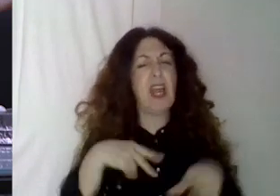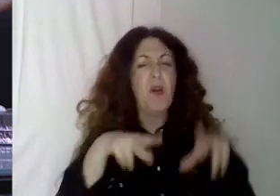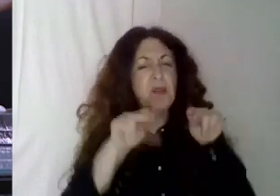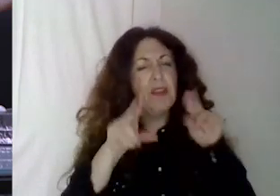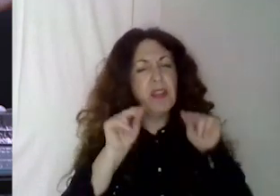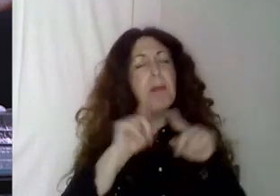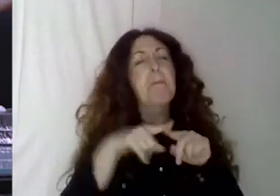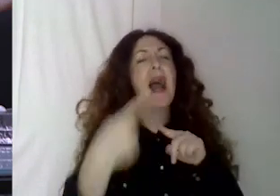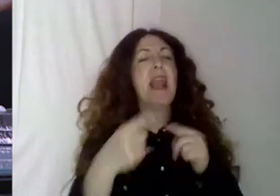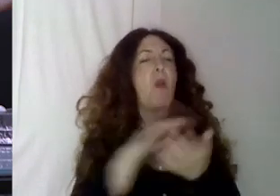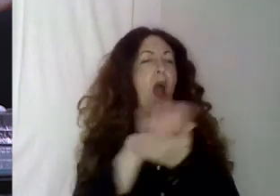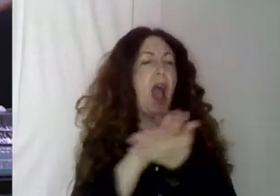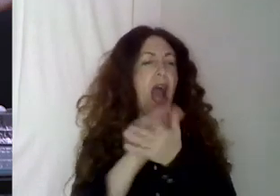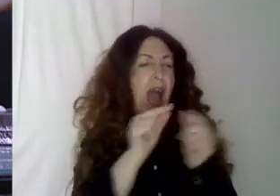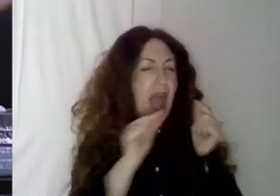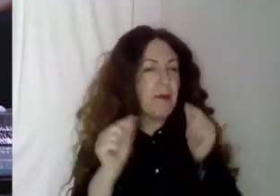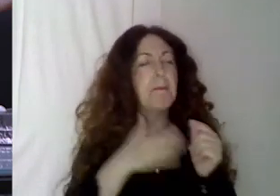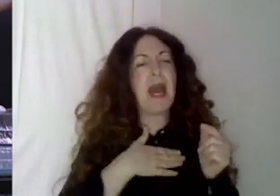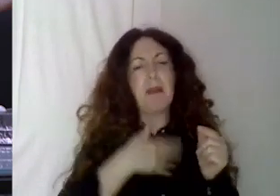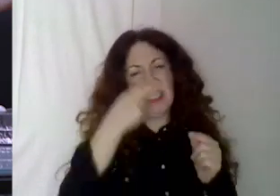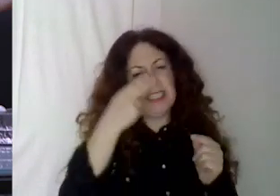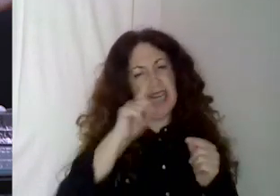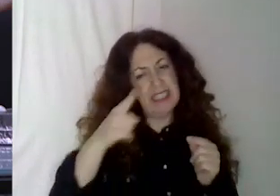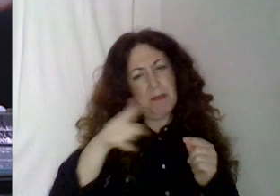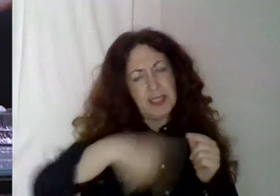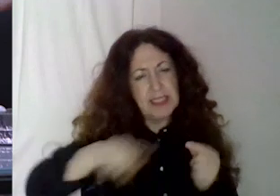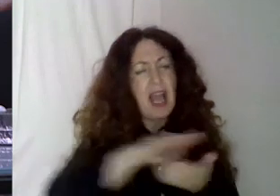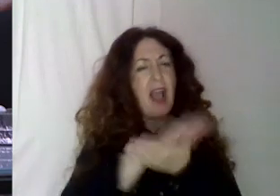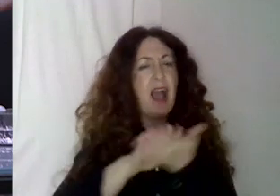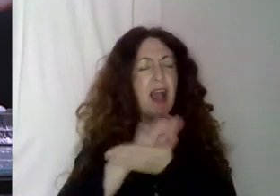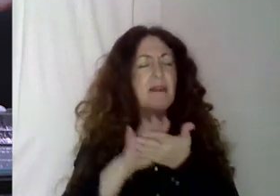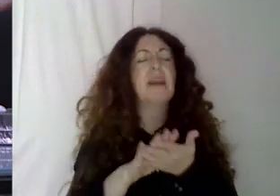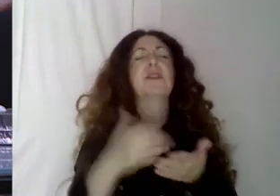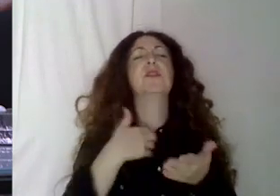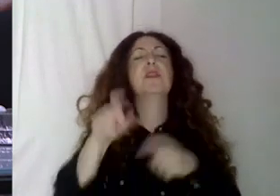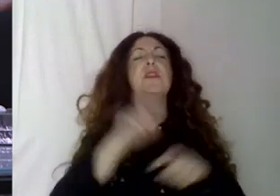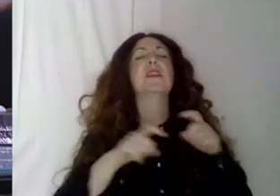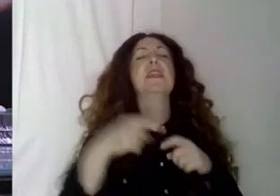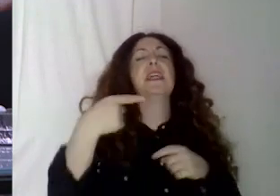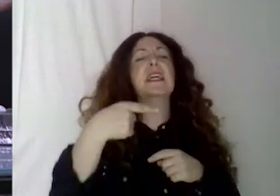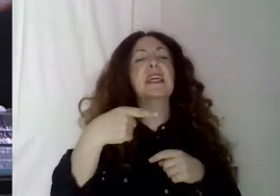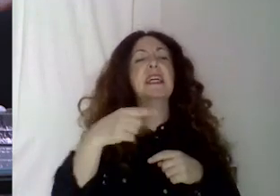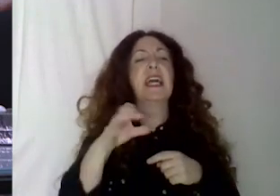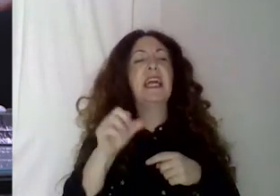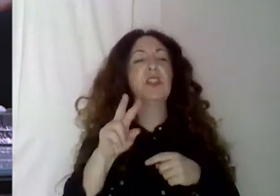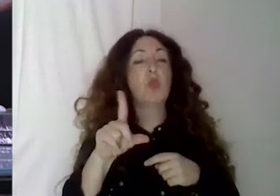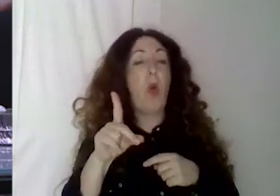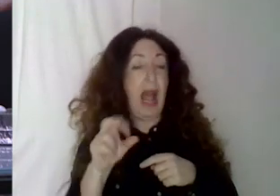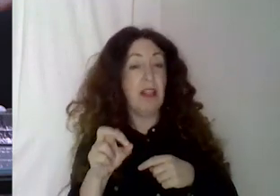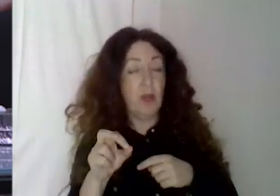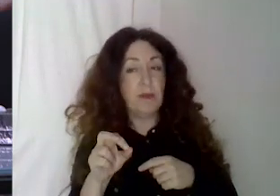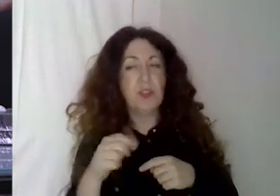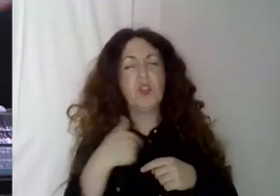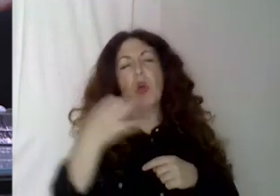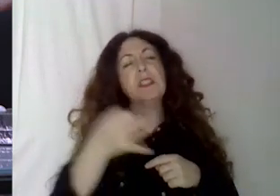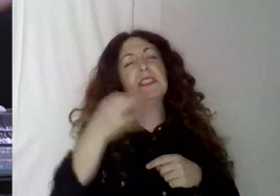porque vivía peligrosamente y se iba de una ciudad a otra intentando de alguna forma pues huir de sí mismo, diríamos en términos psicoanalíticos, probablemente huía